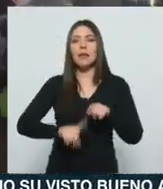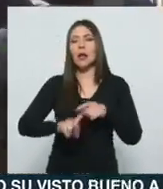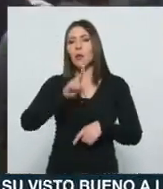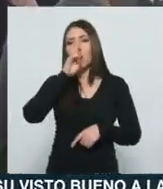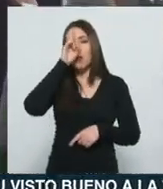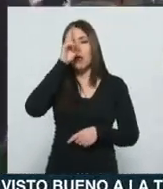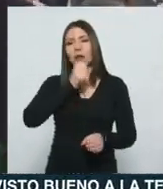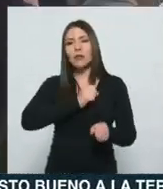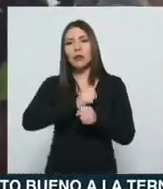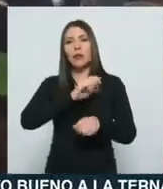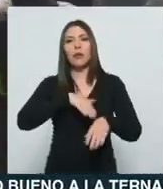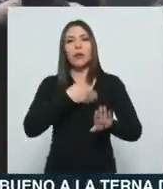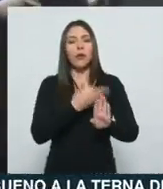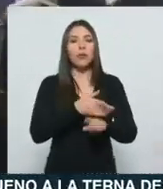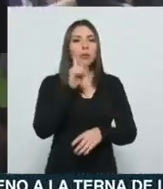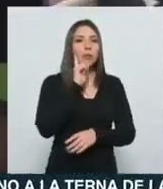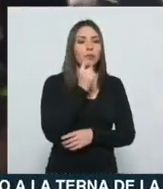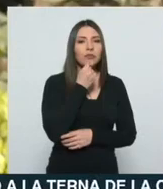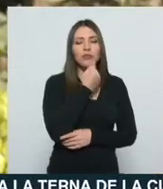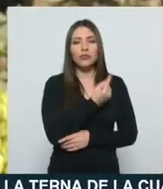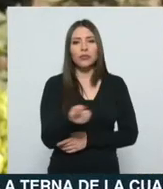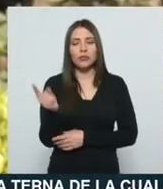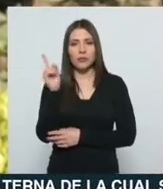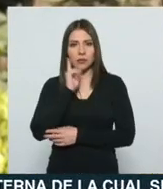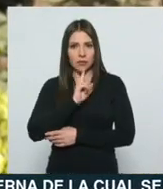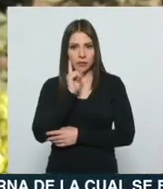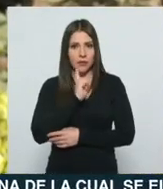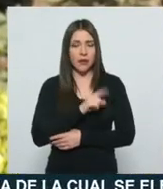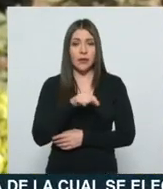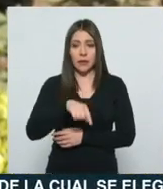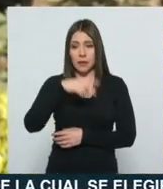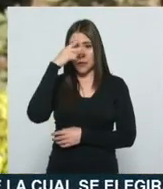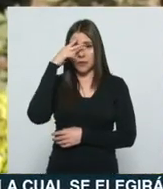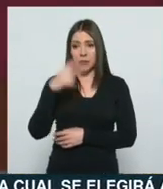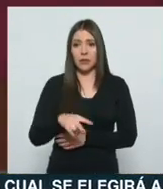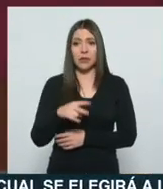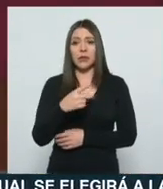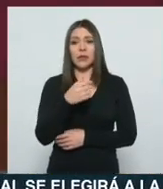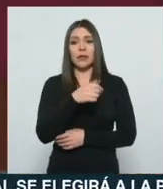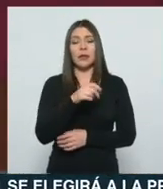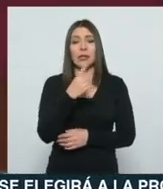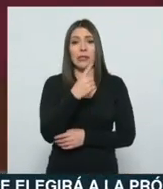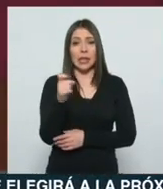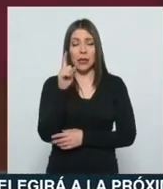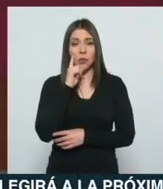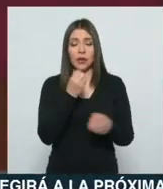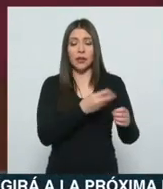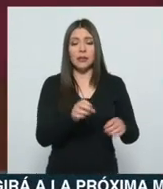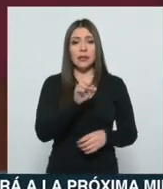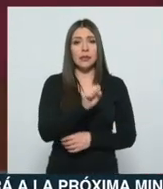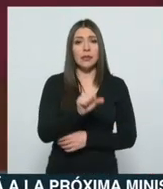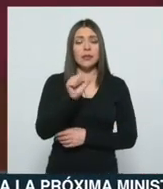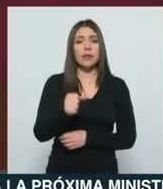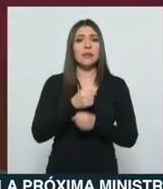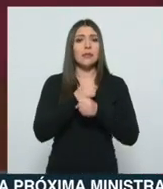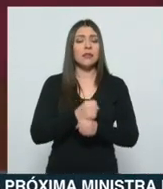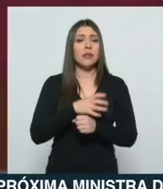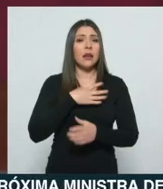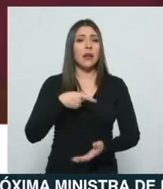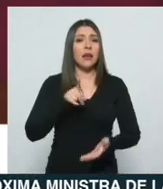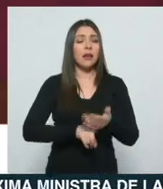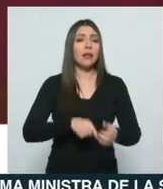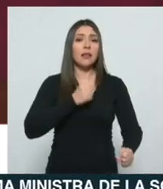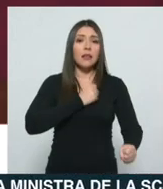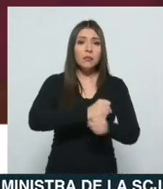En México, 66 de cada 100 mujeres sufren algún tipo de violencia según la Secretaría de Gobernación. Ya sea por parte de